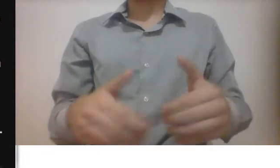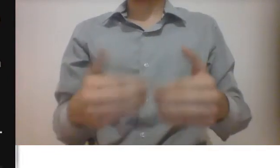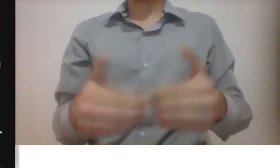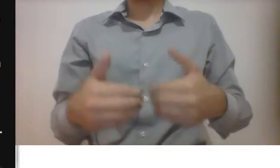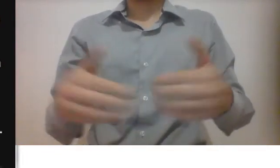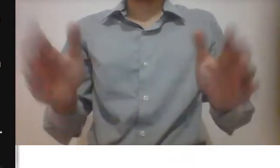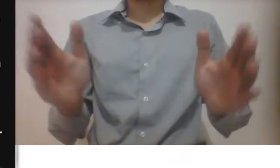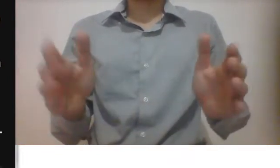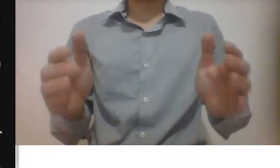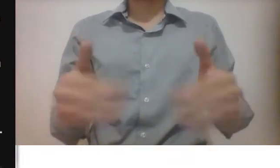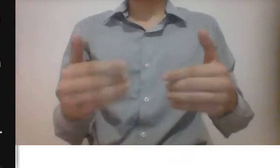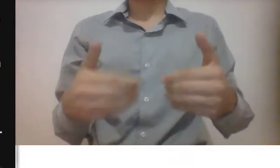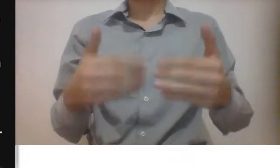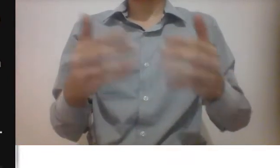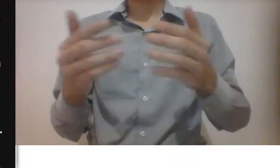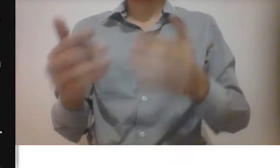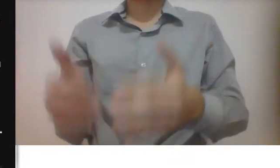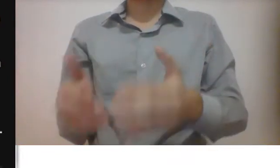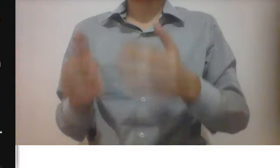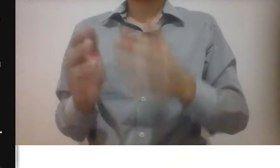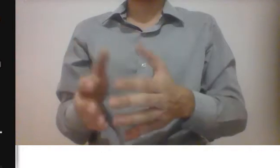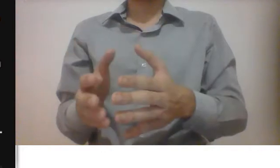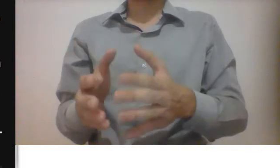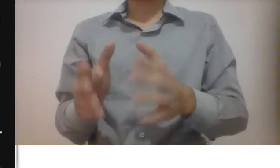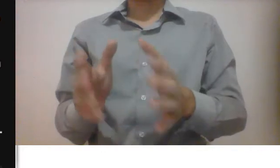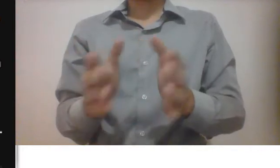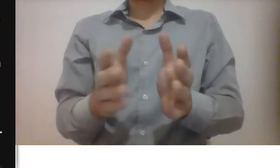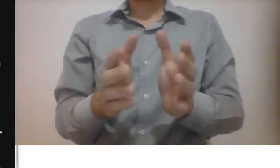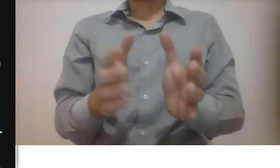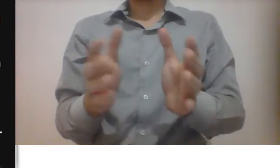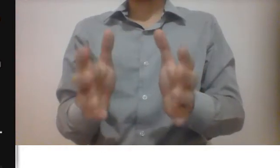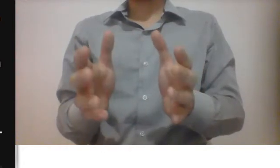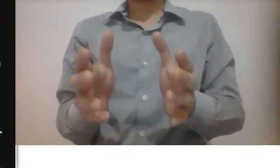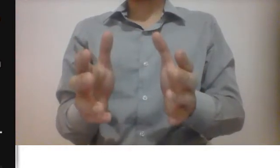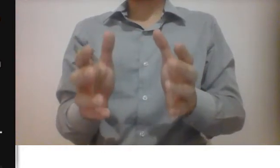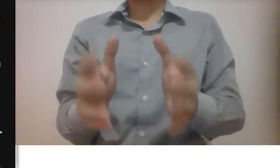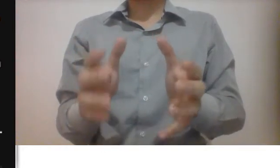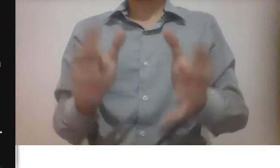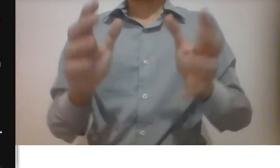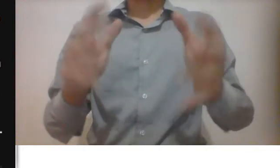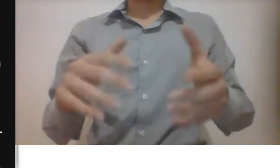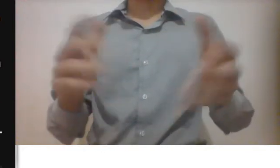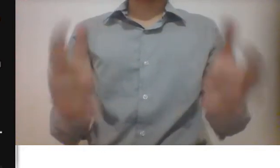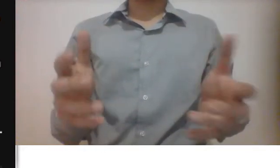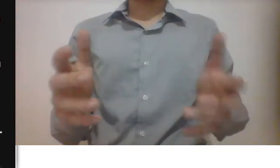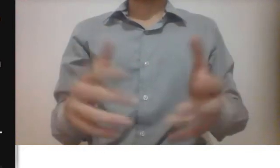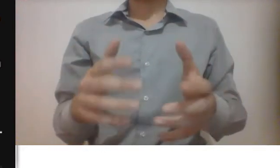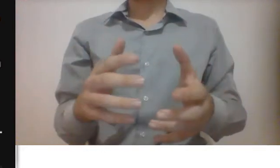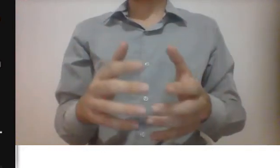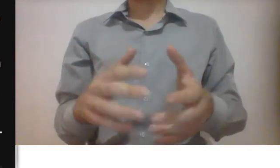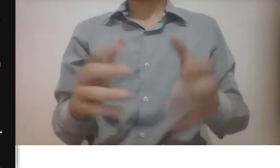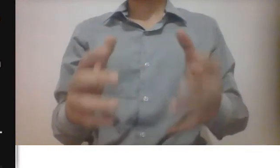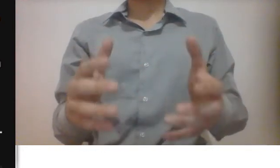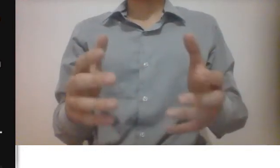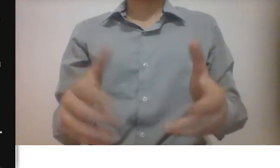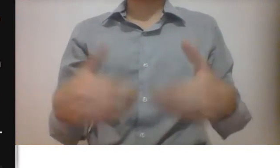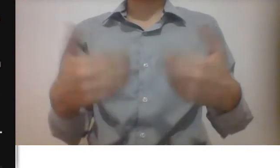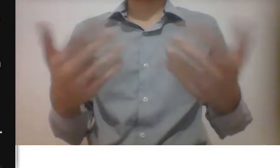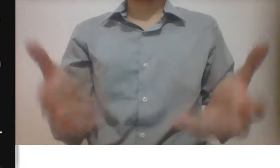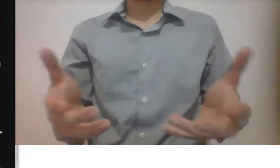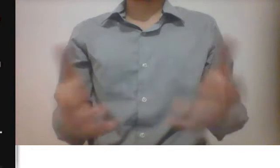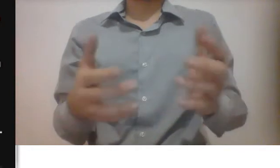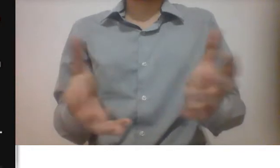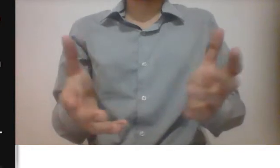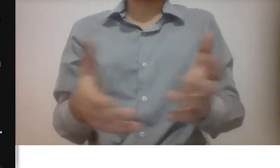se fuera al carajo. ¿Por qué? Porque no había suficientes recursos. Ahora lo que estamos viendo es que el SAT, además de que todas las instituciones